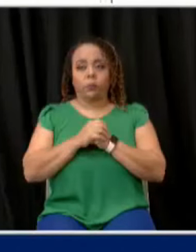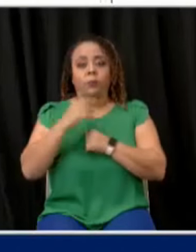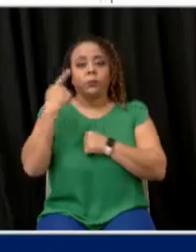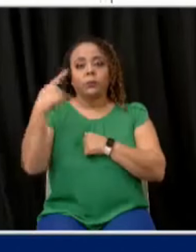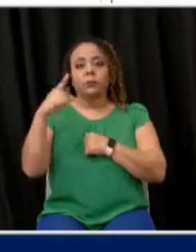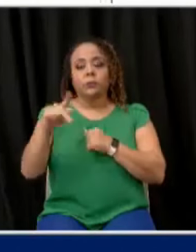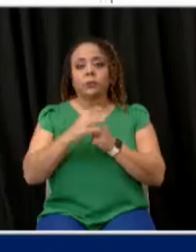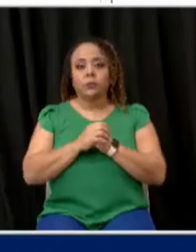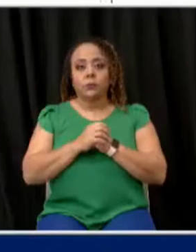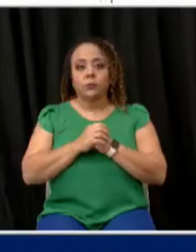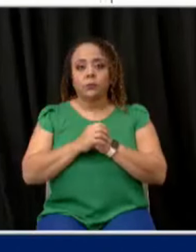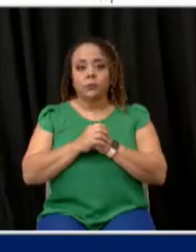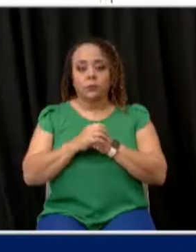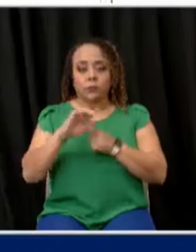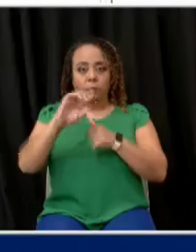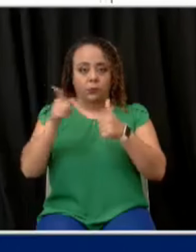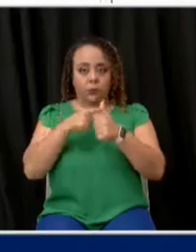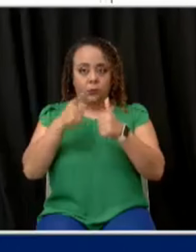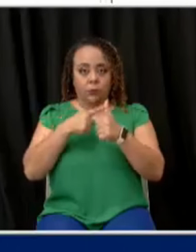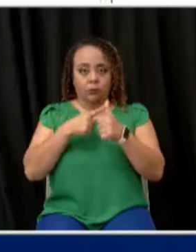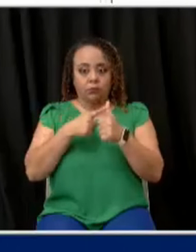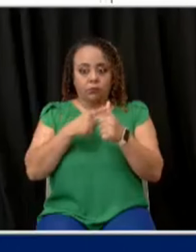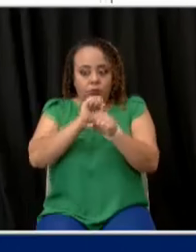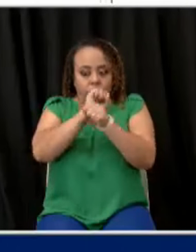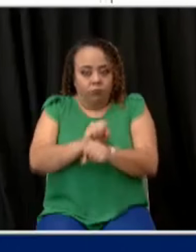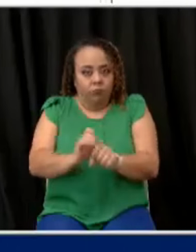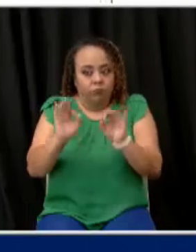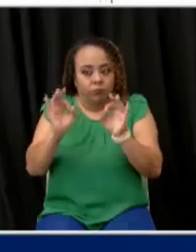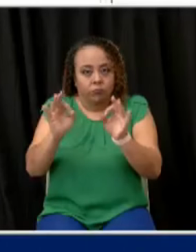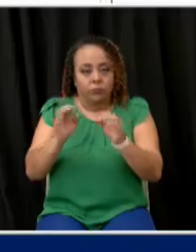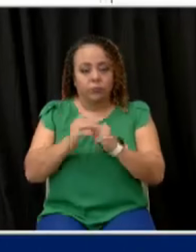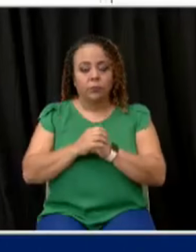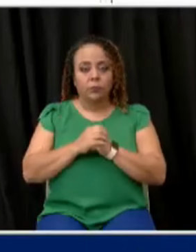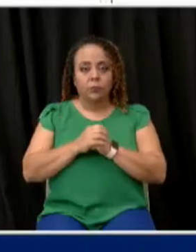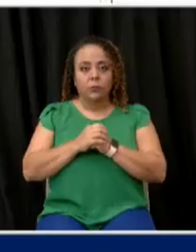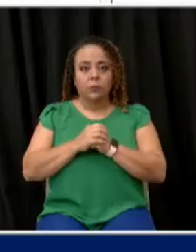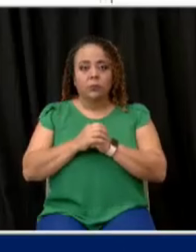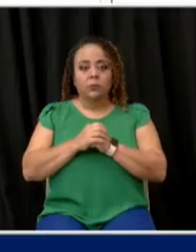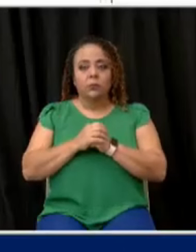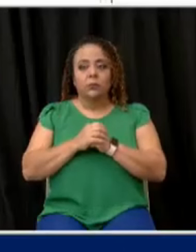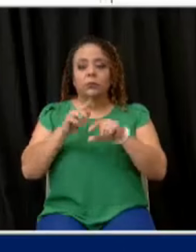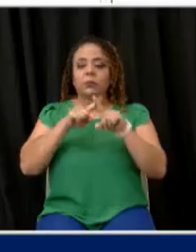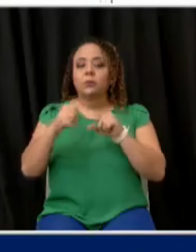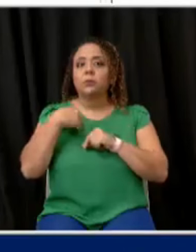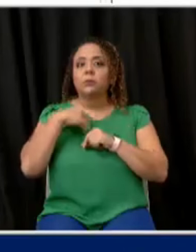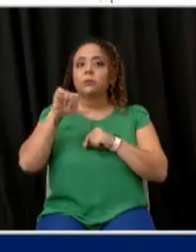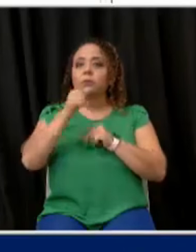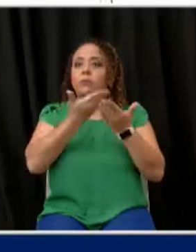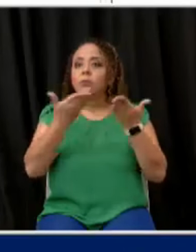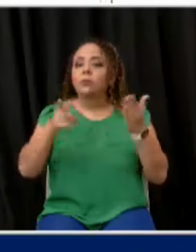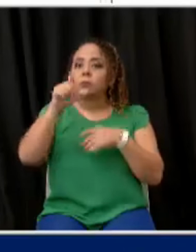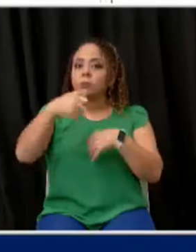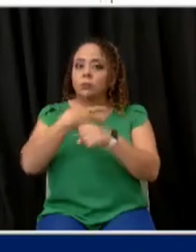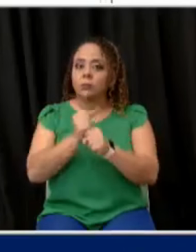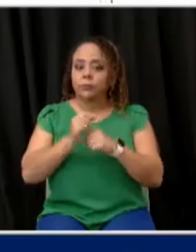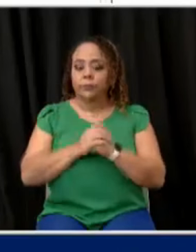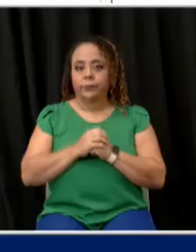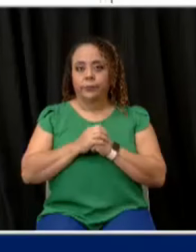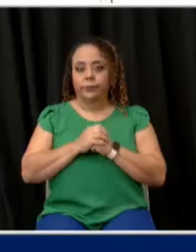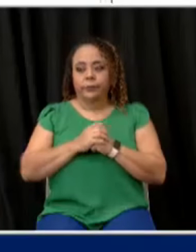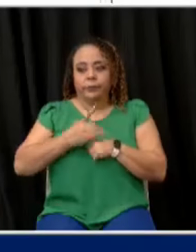riesgos, una es aclimatarlos, está bien, los podemos aclimatar, pero hay otras cosas que hacer, porque si no,